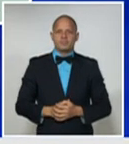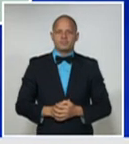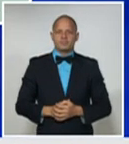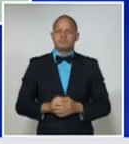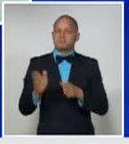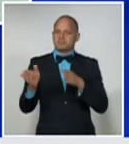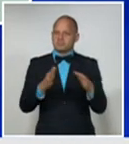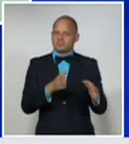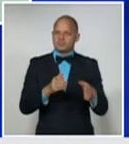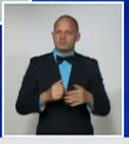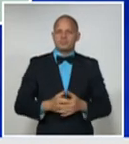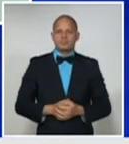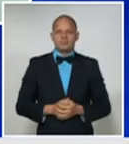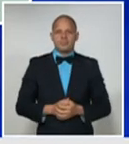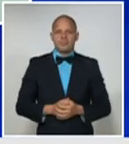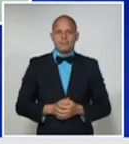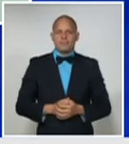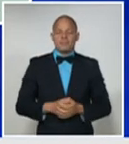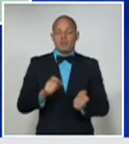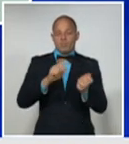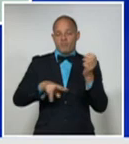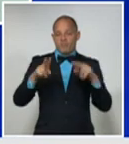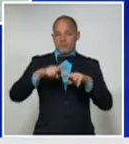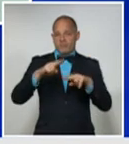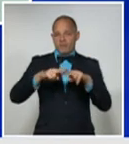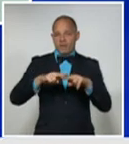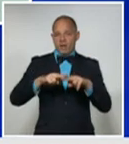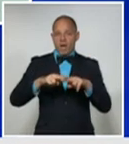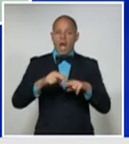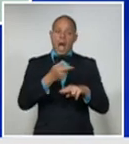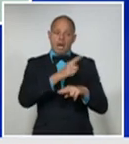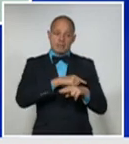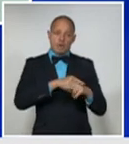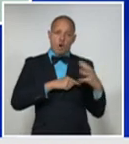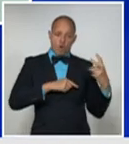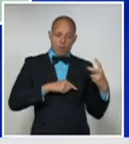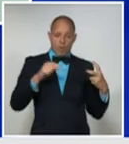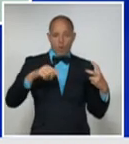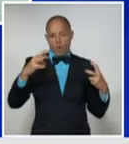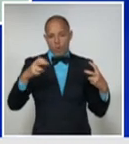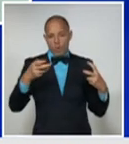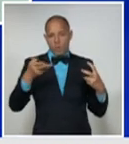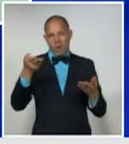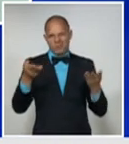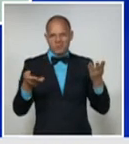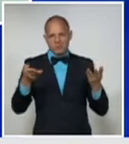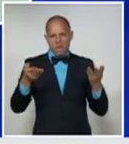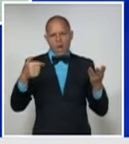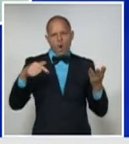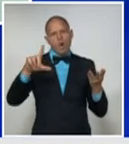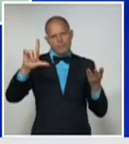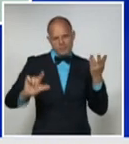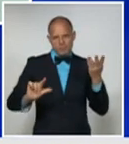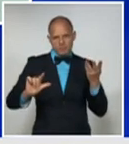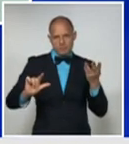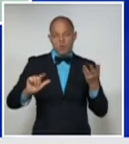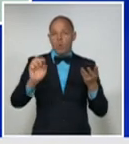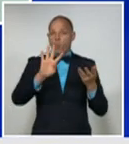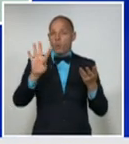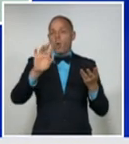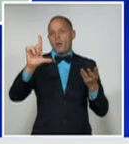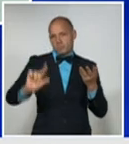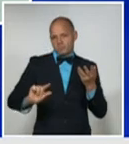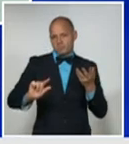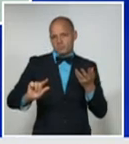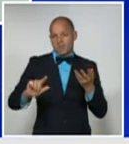Habana disminuye el número de casos en comparación con el día anterior, 44 menos, pero de todas formas una